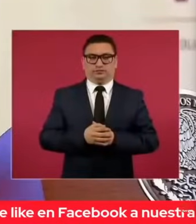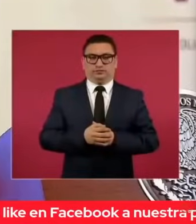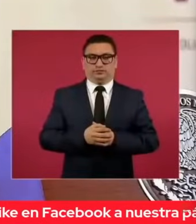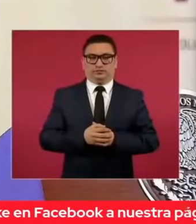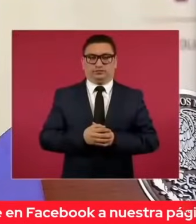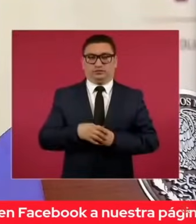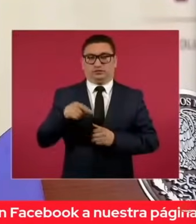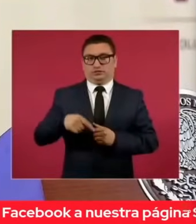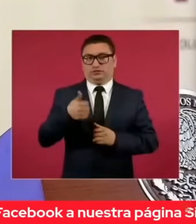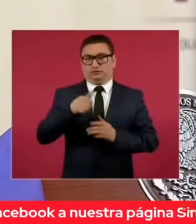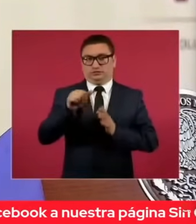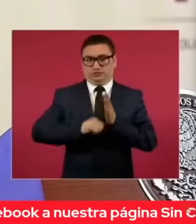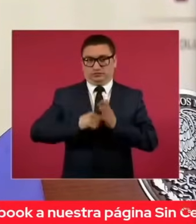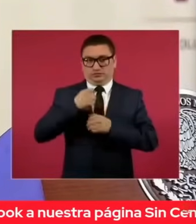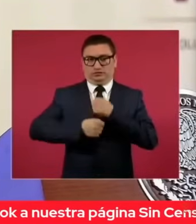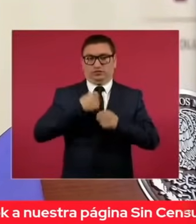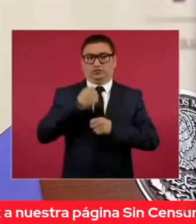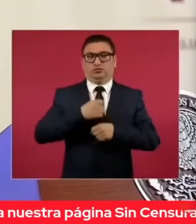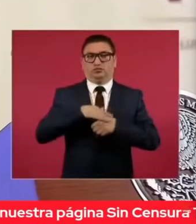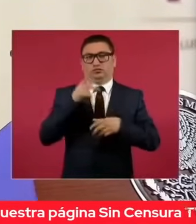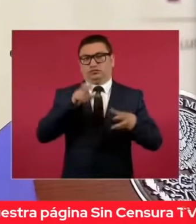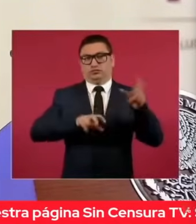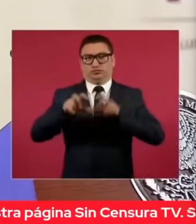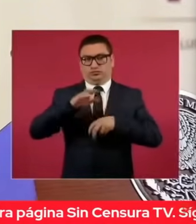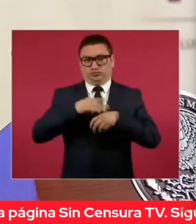semestre de este año? Por la inversión pública.